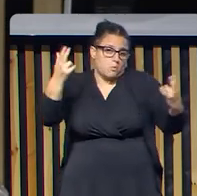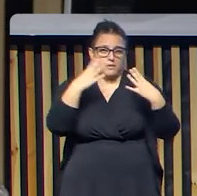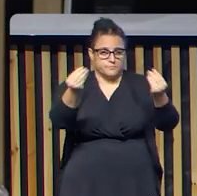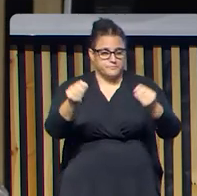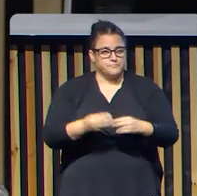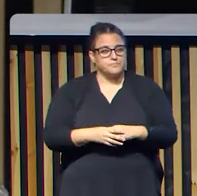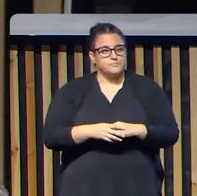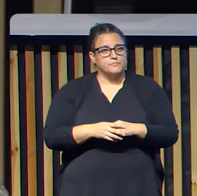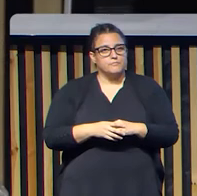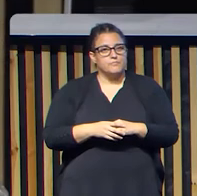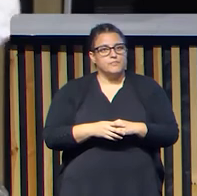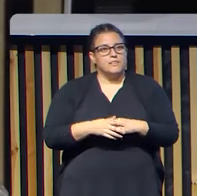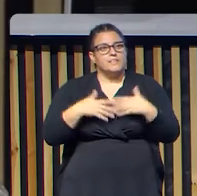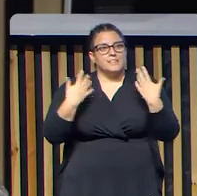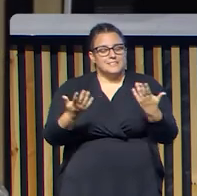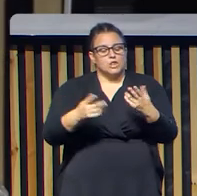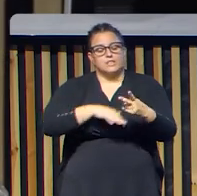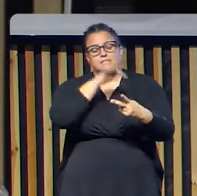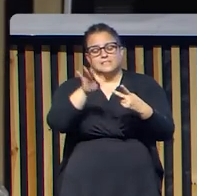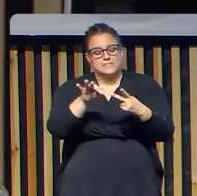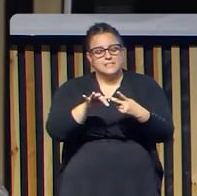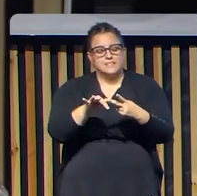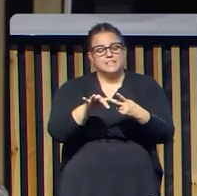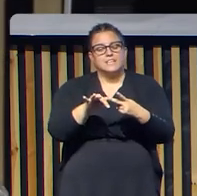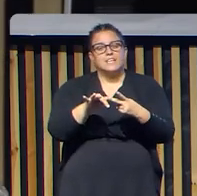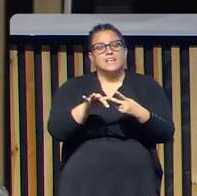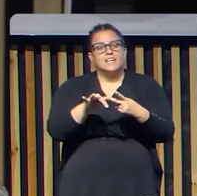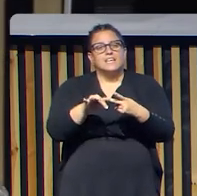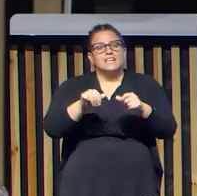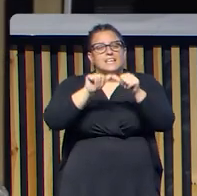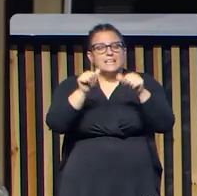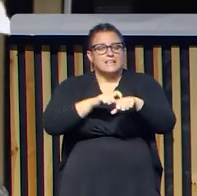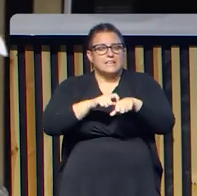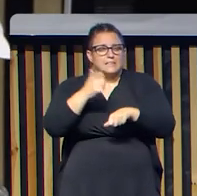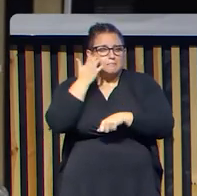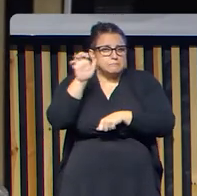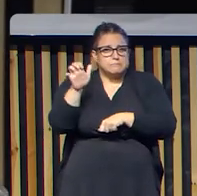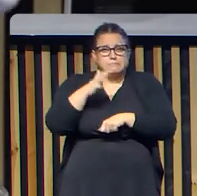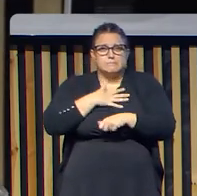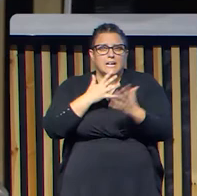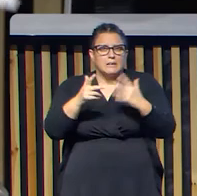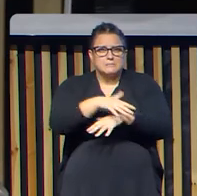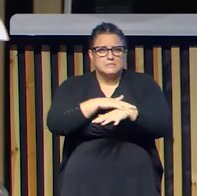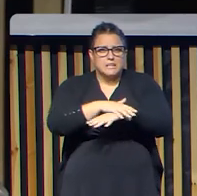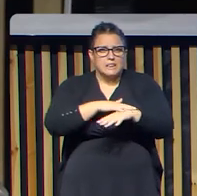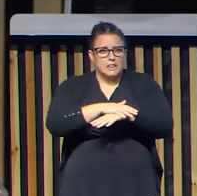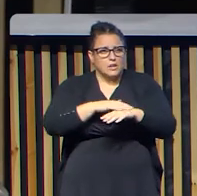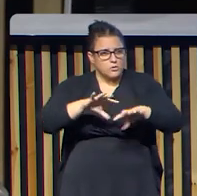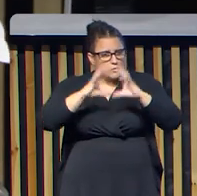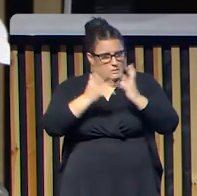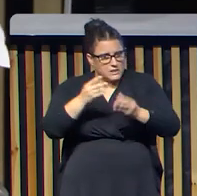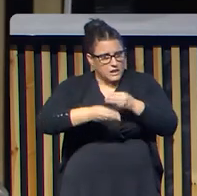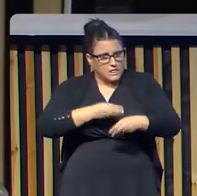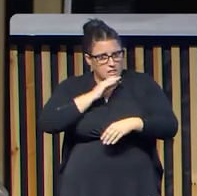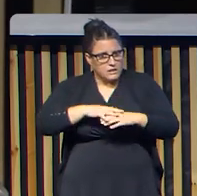pregunta no es universal el estilo marxista de la Administración la administración porque es